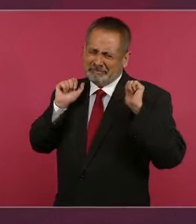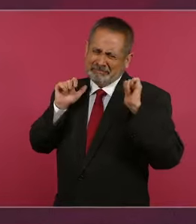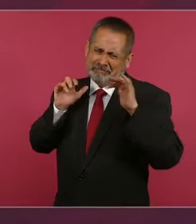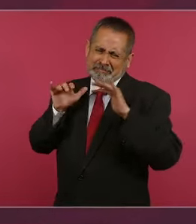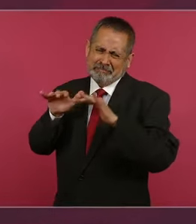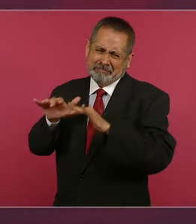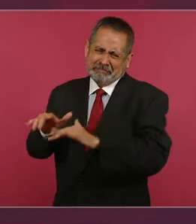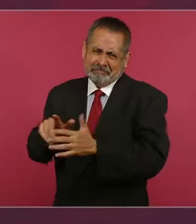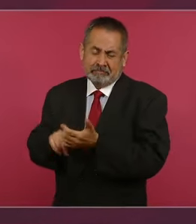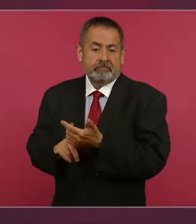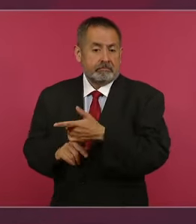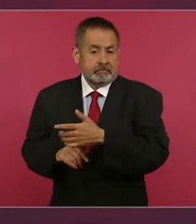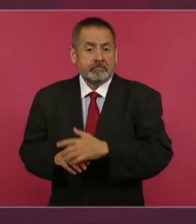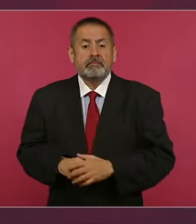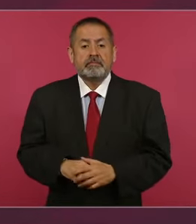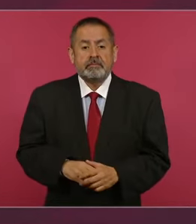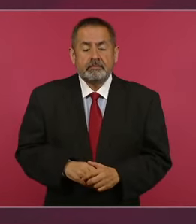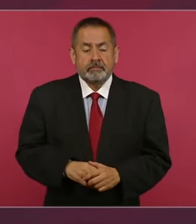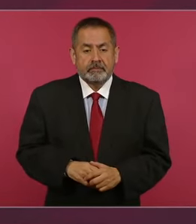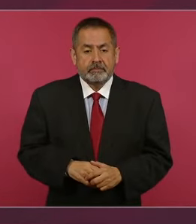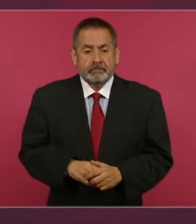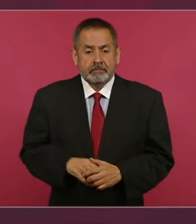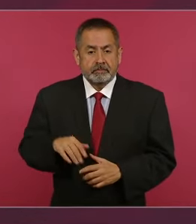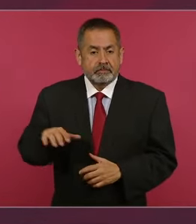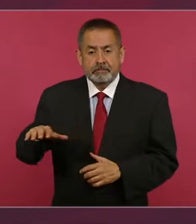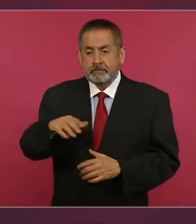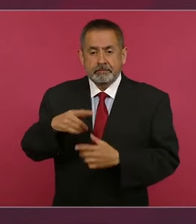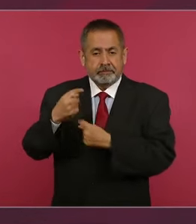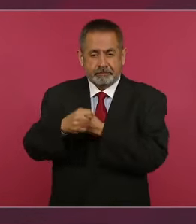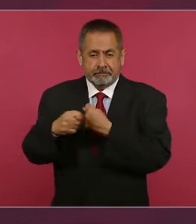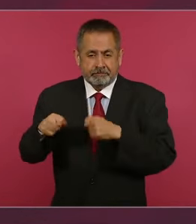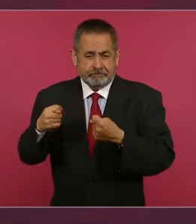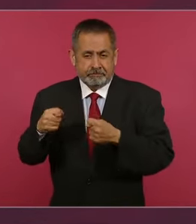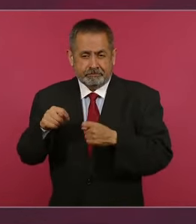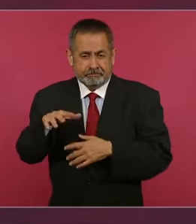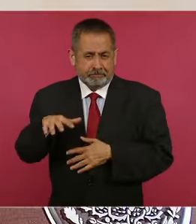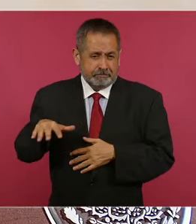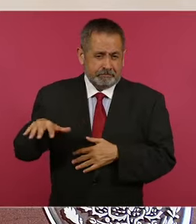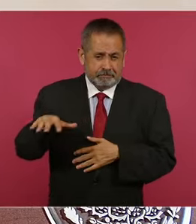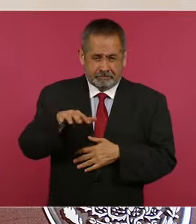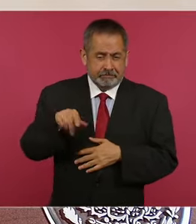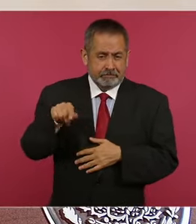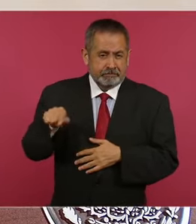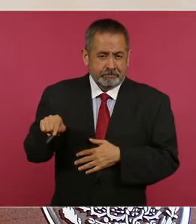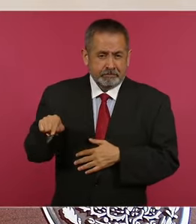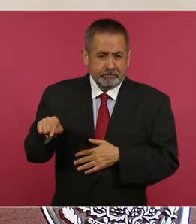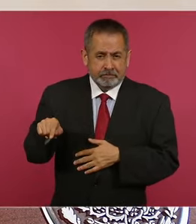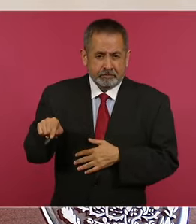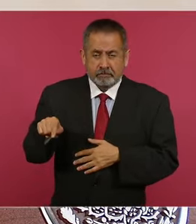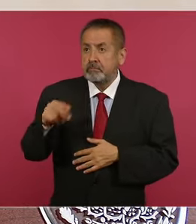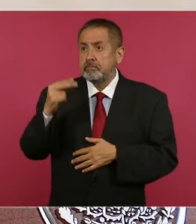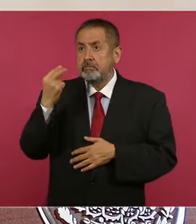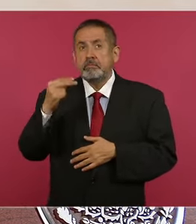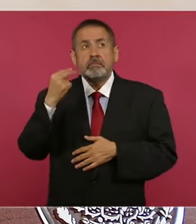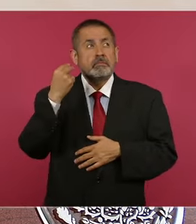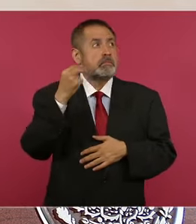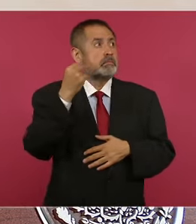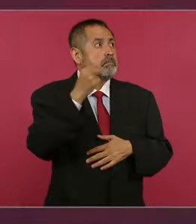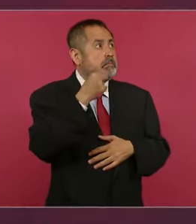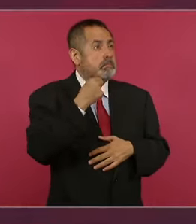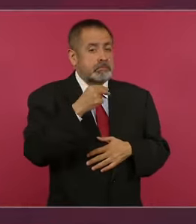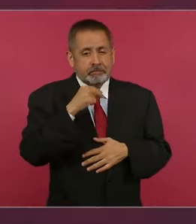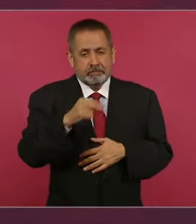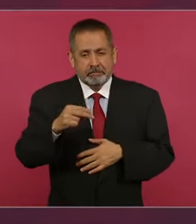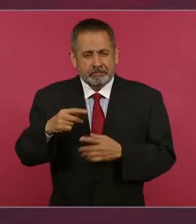De las tiendas, de las misceláneas que llevan nombres